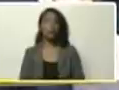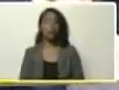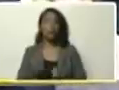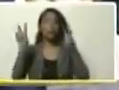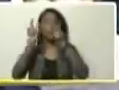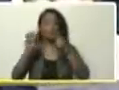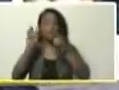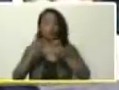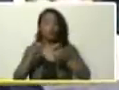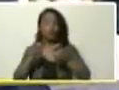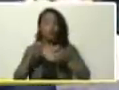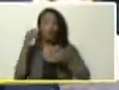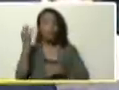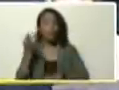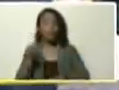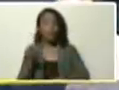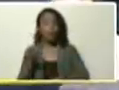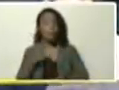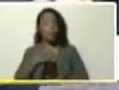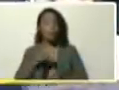investigamos, ¿verdad, Cilia?